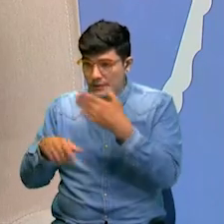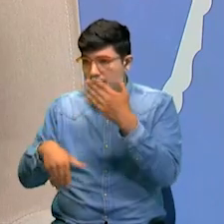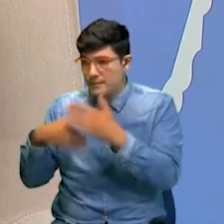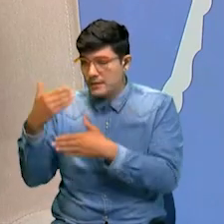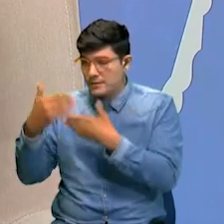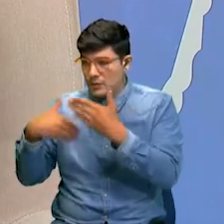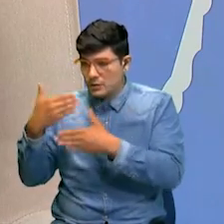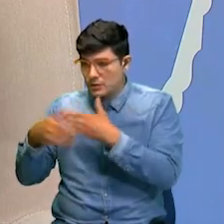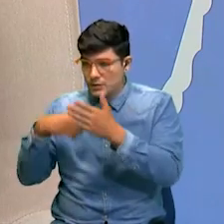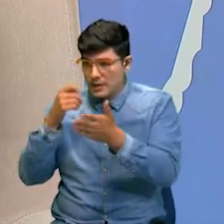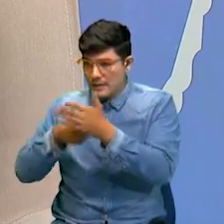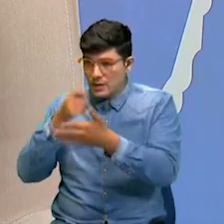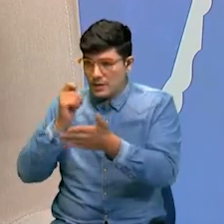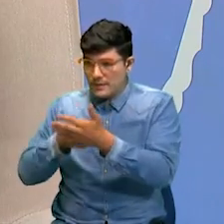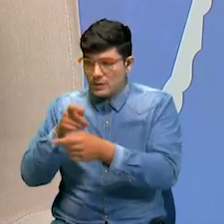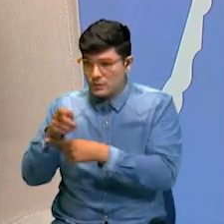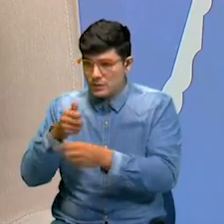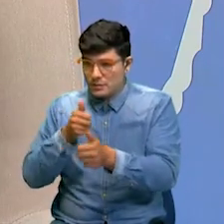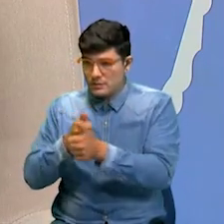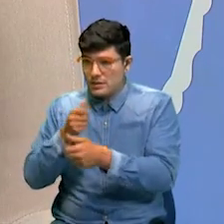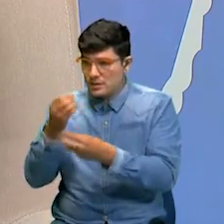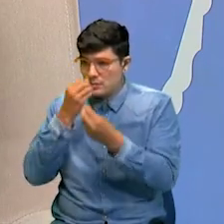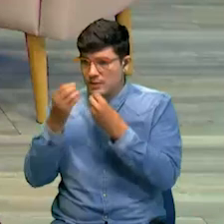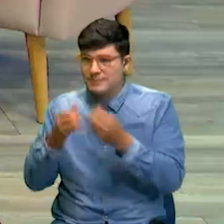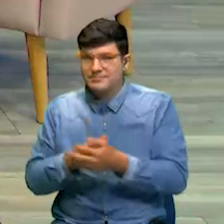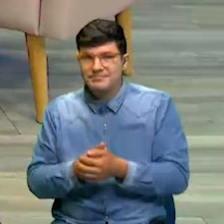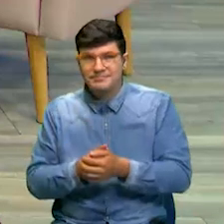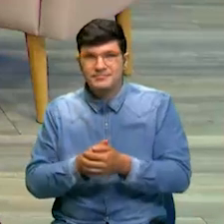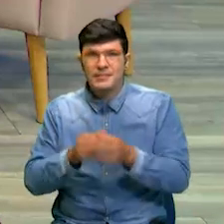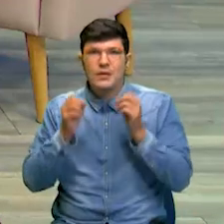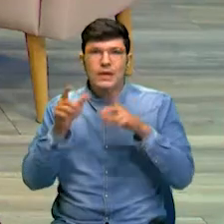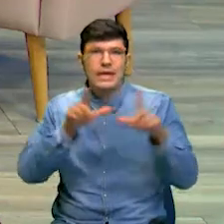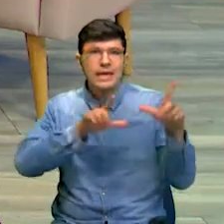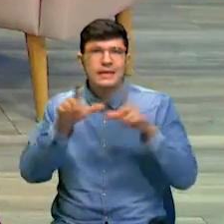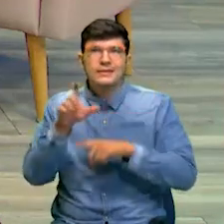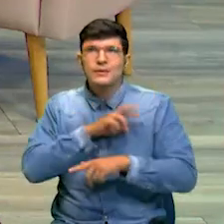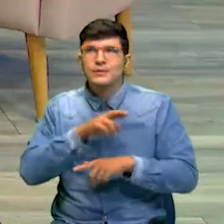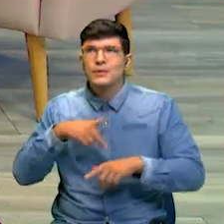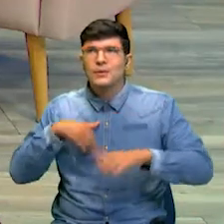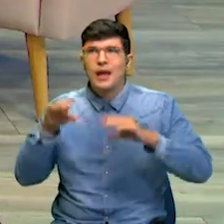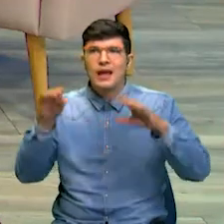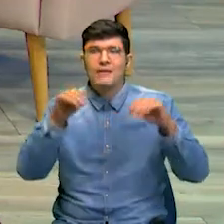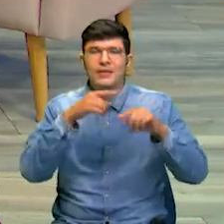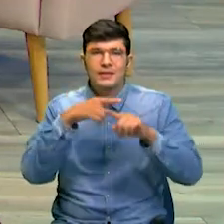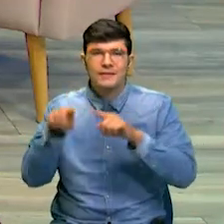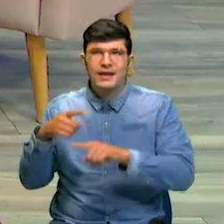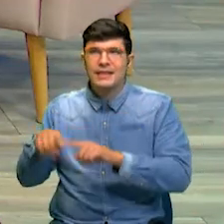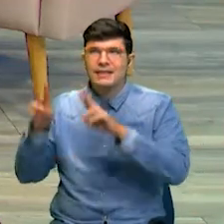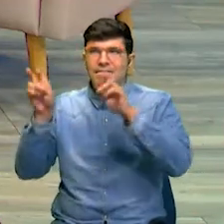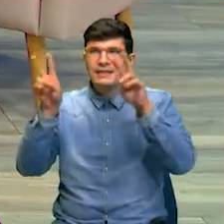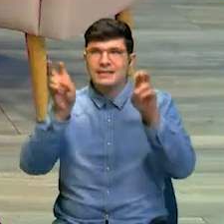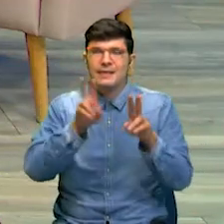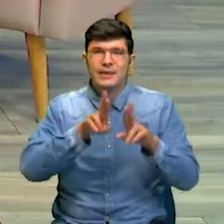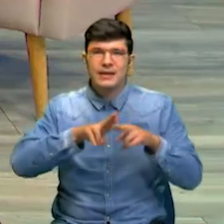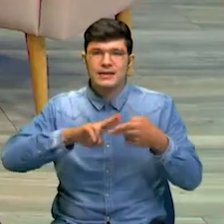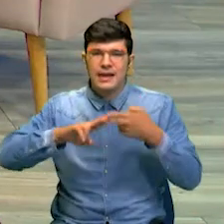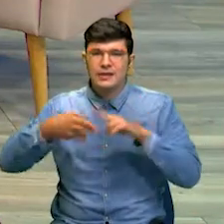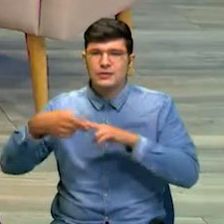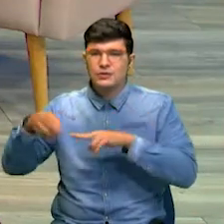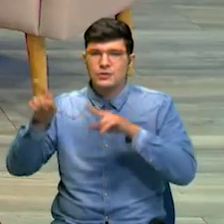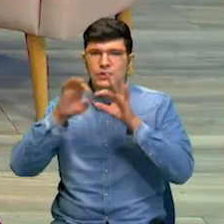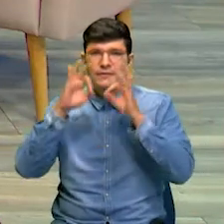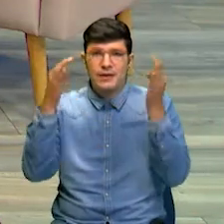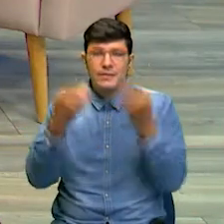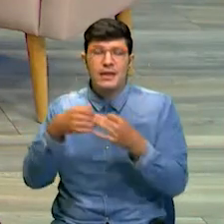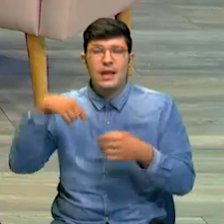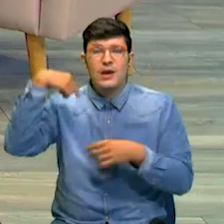de aumento de cuota de alimentos. Bueno, pues hemos estado tratando de importantes temáticas relacionadas con familia. La otra